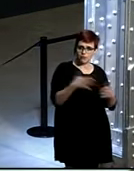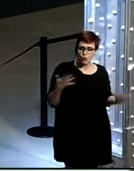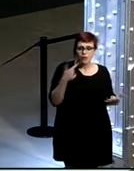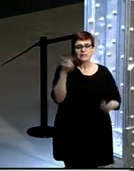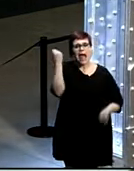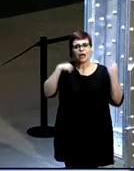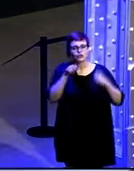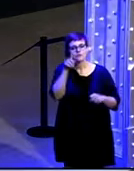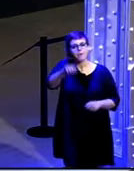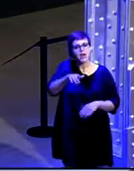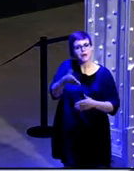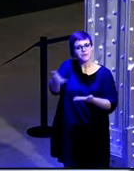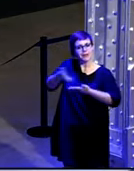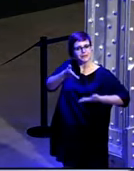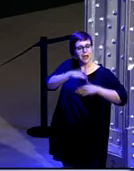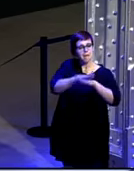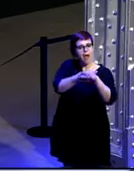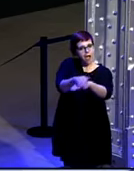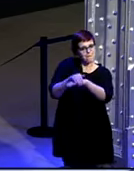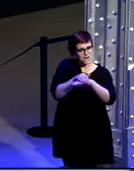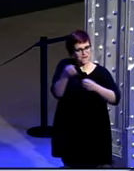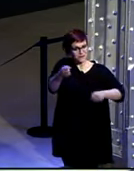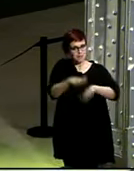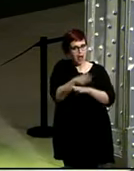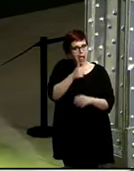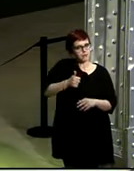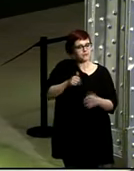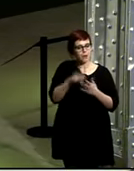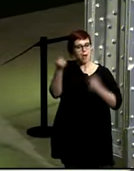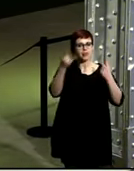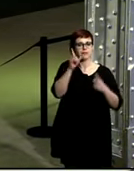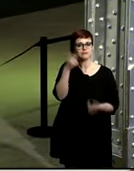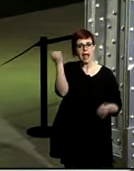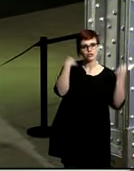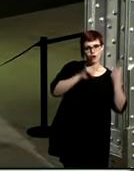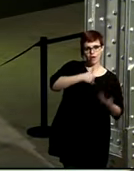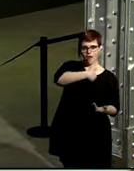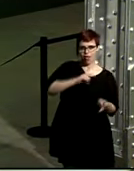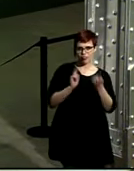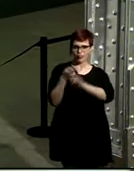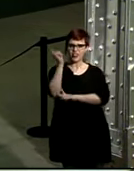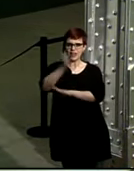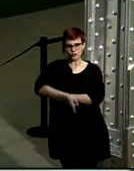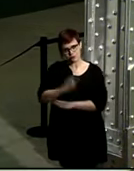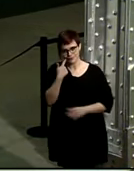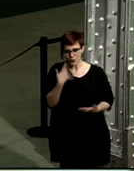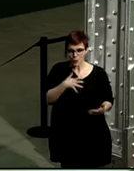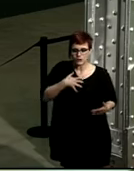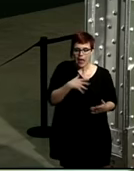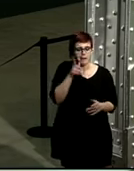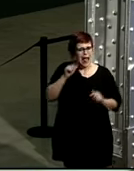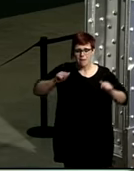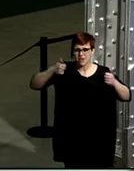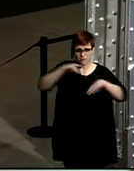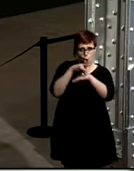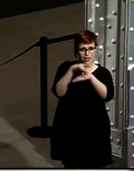pudieran ser amigos por si acaso no veían en ti esa autoridad del actor que empieza a dirigir? No, lo que he intentado es hacer como un diseño ya desde el